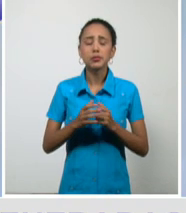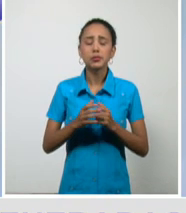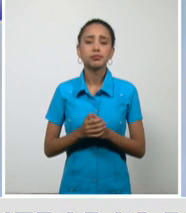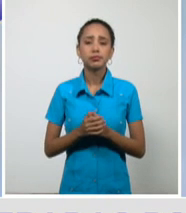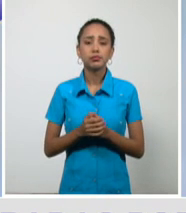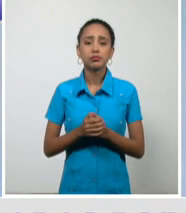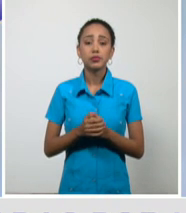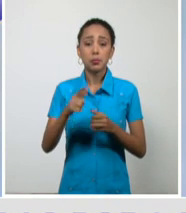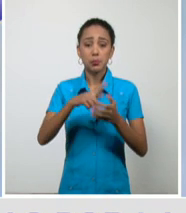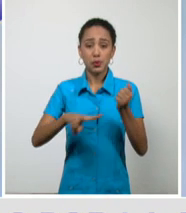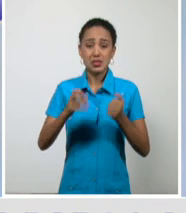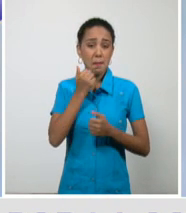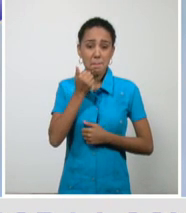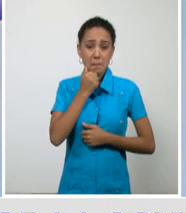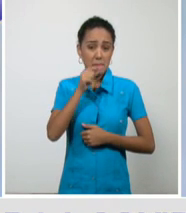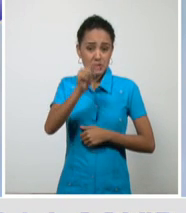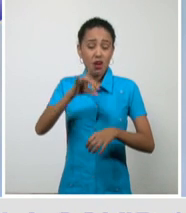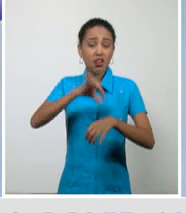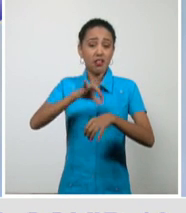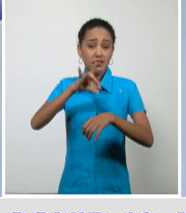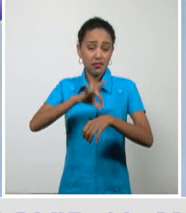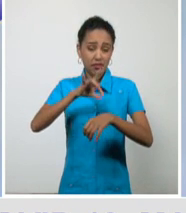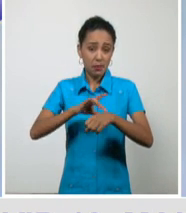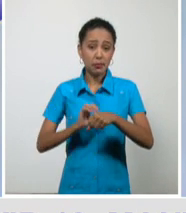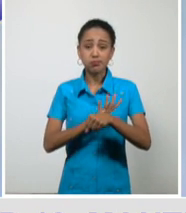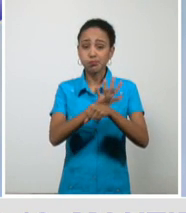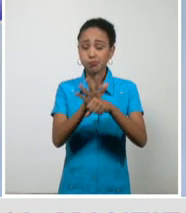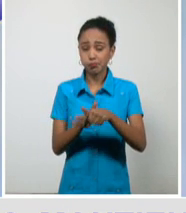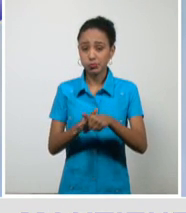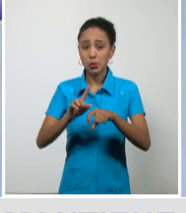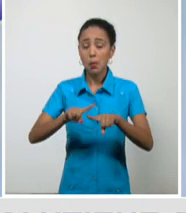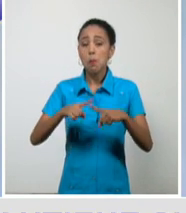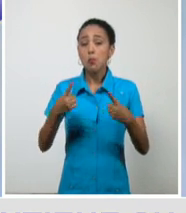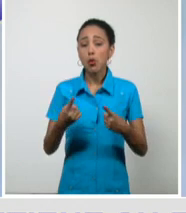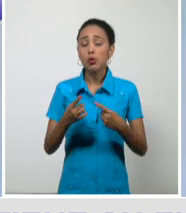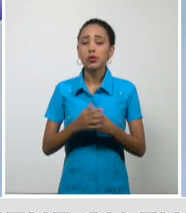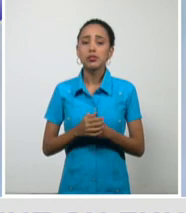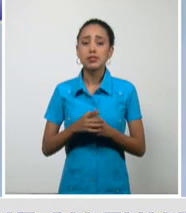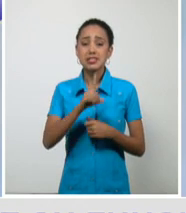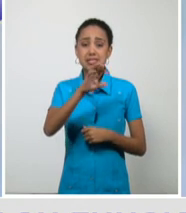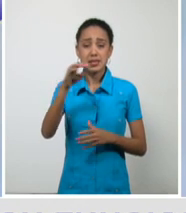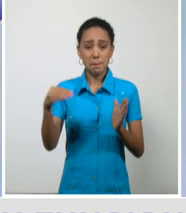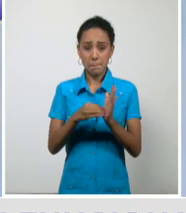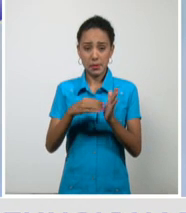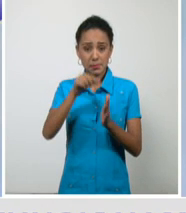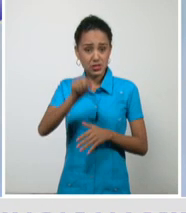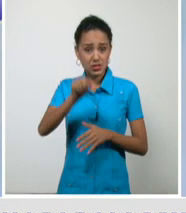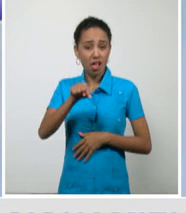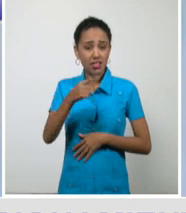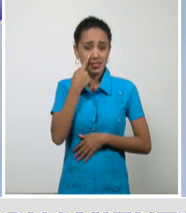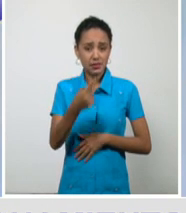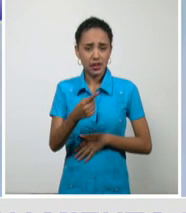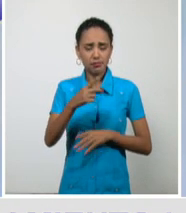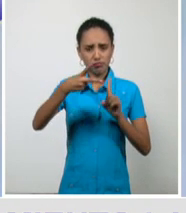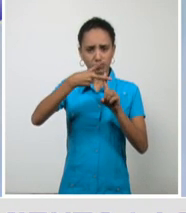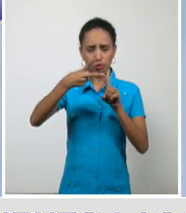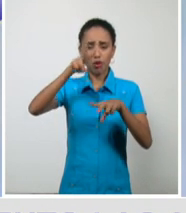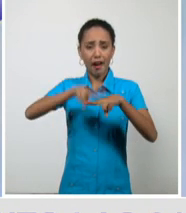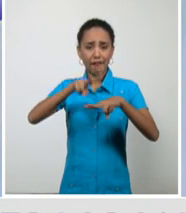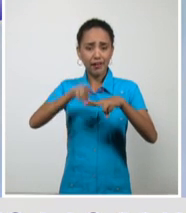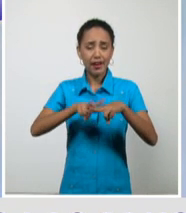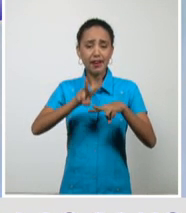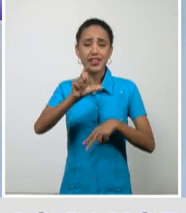de mayor incidencia en cuanto a la COVID-19 por cada 100.000 habitantes. Luego La Habana, Villa Clara,